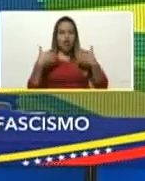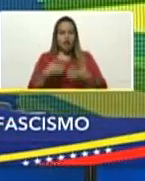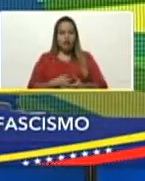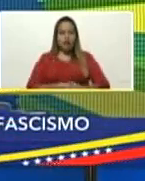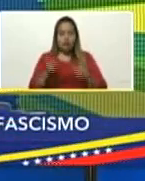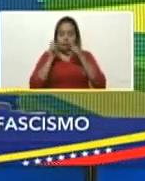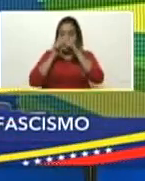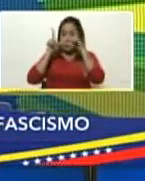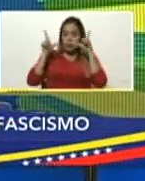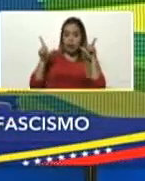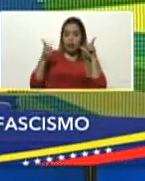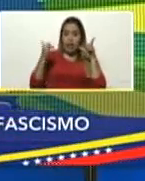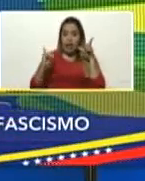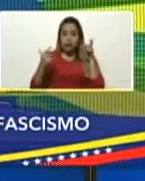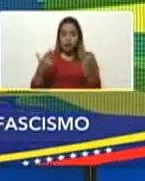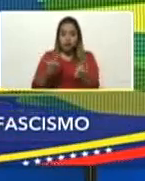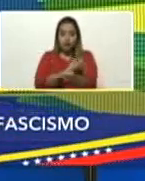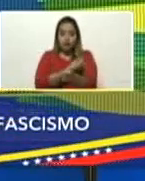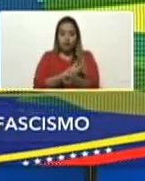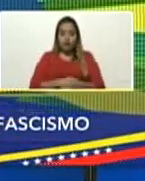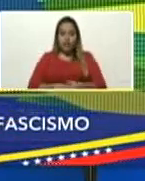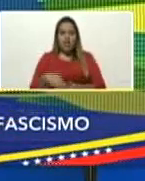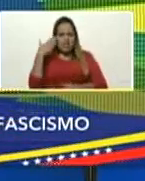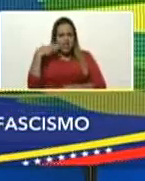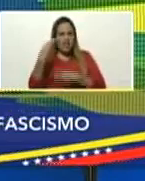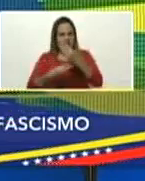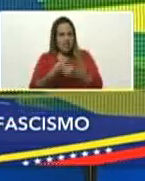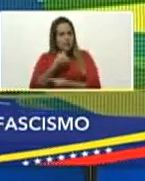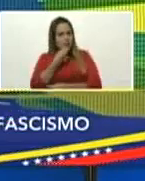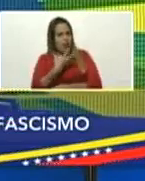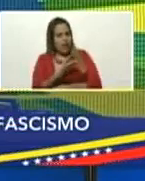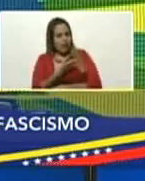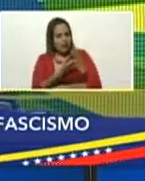Impresionante lo que han inoculado. Y lo saben hacer muy bien.